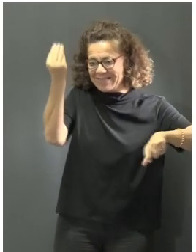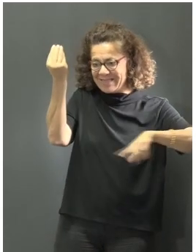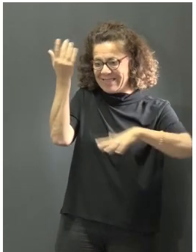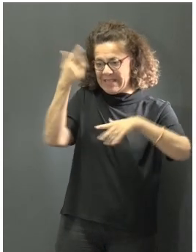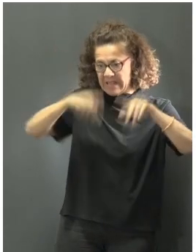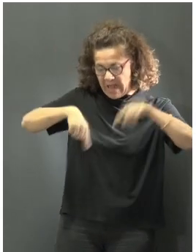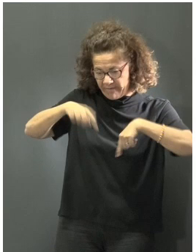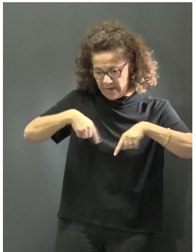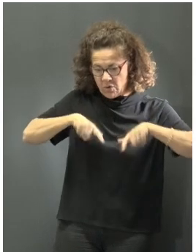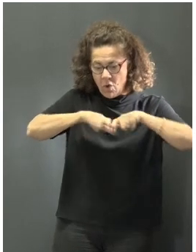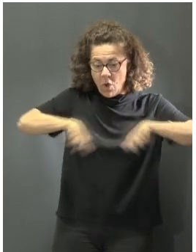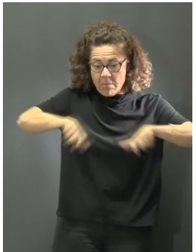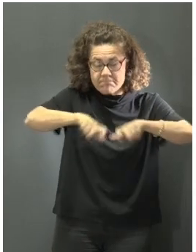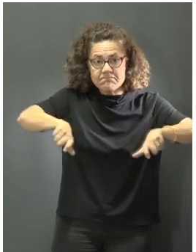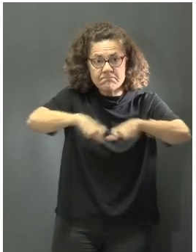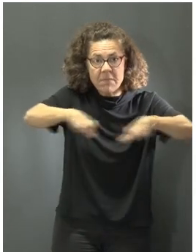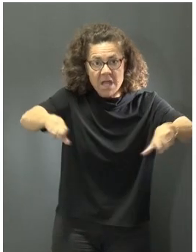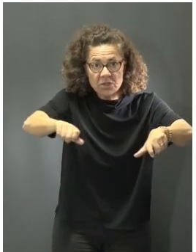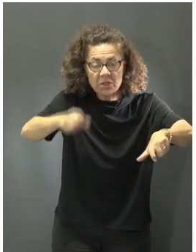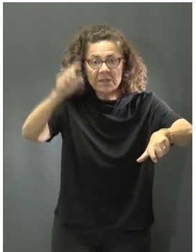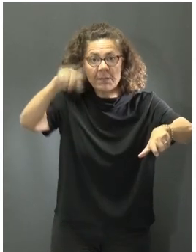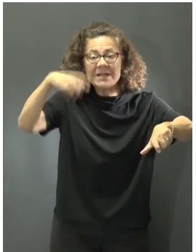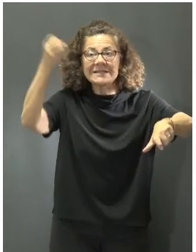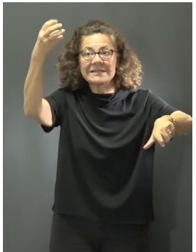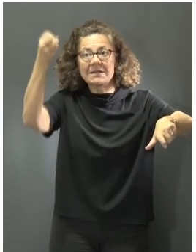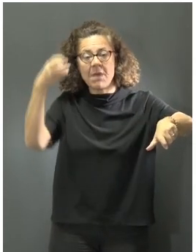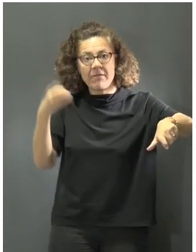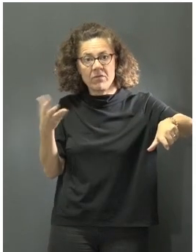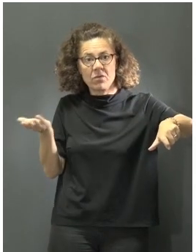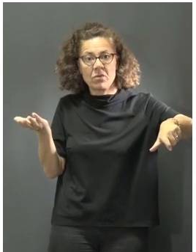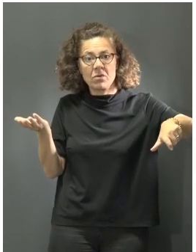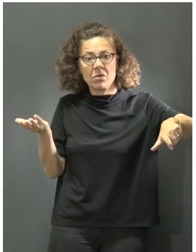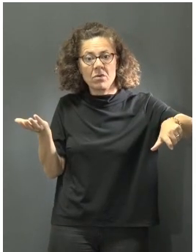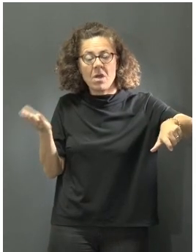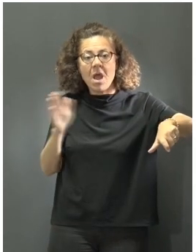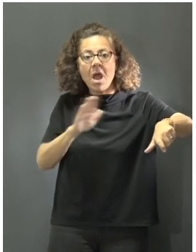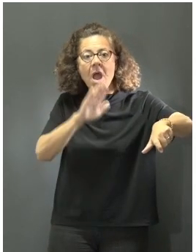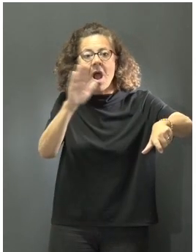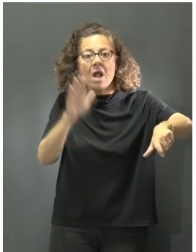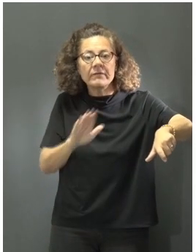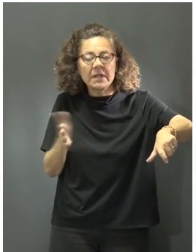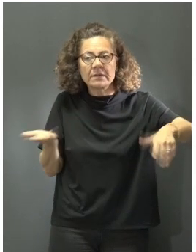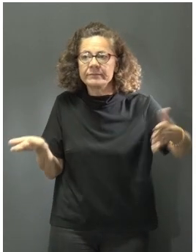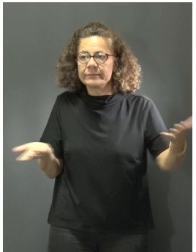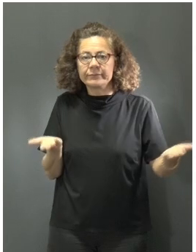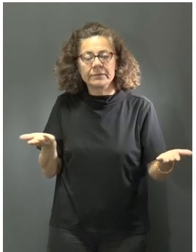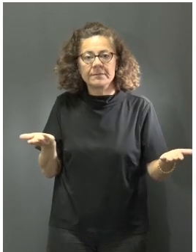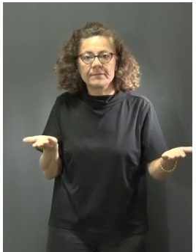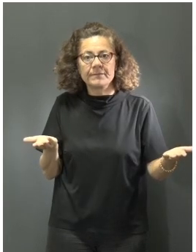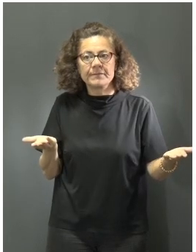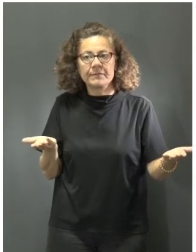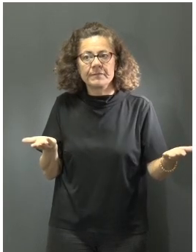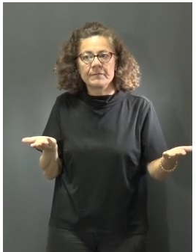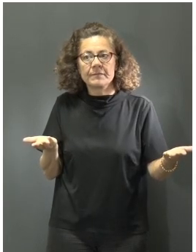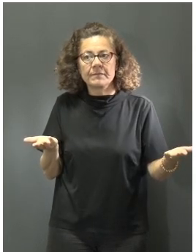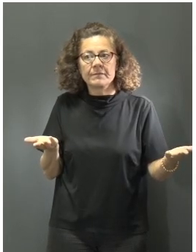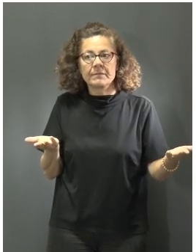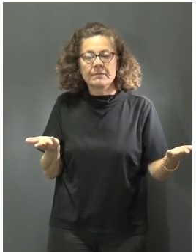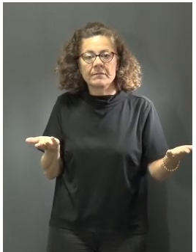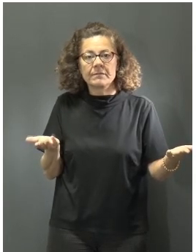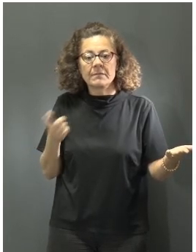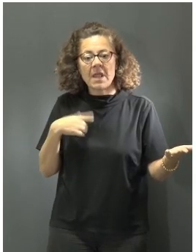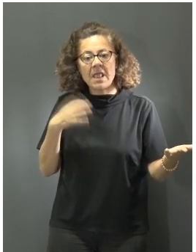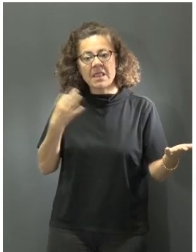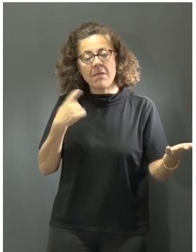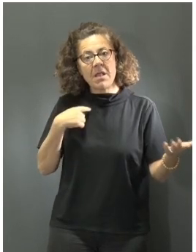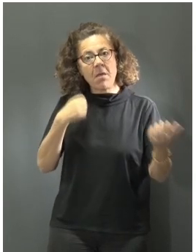el paso de peatones y el semáforo. Al final, o sea, incluso, pues eso, tiene que llegar el